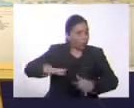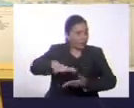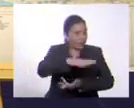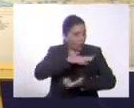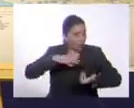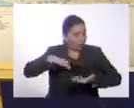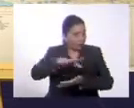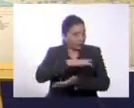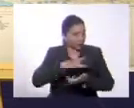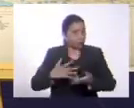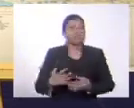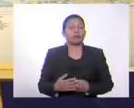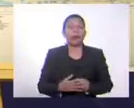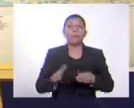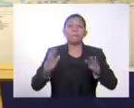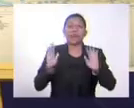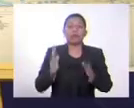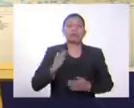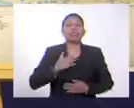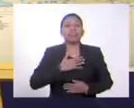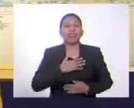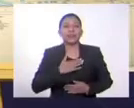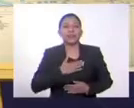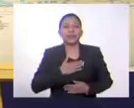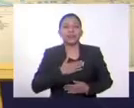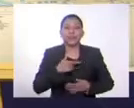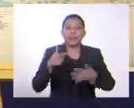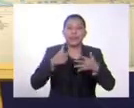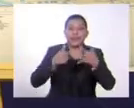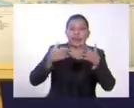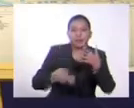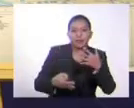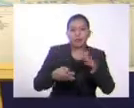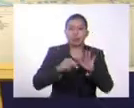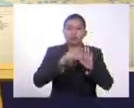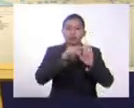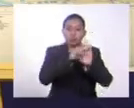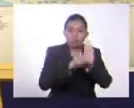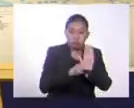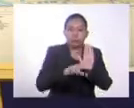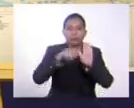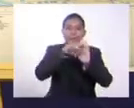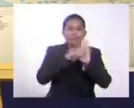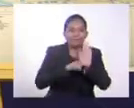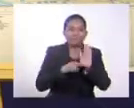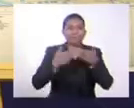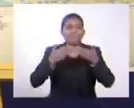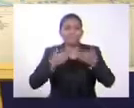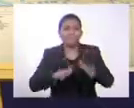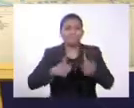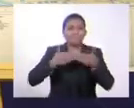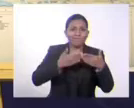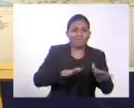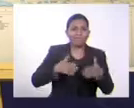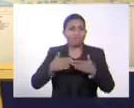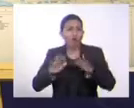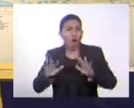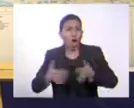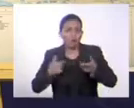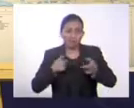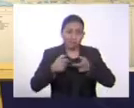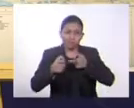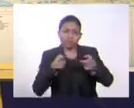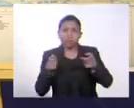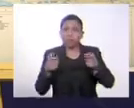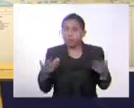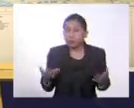establecer reglas, pero ¿cómo se gobierna? Entonces Aristóteles lo que propone como funciones para ejercer ese gobierno